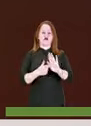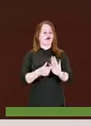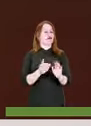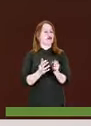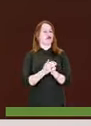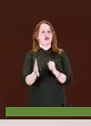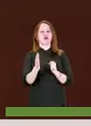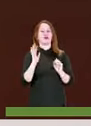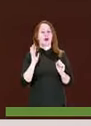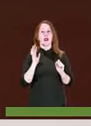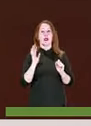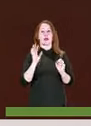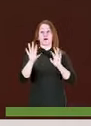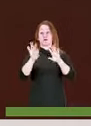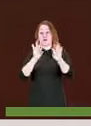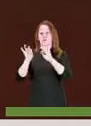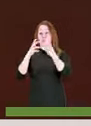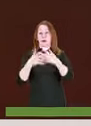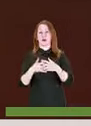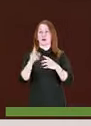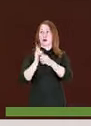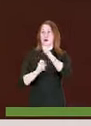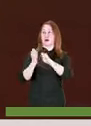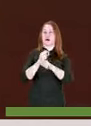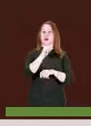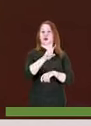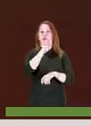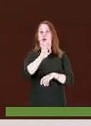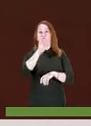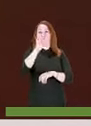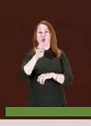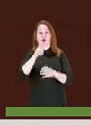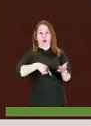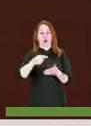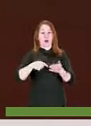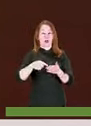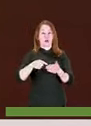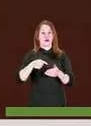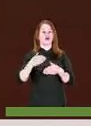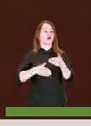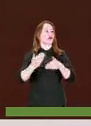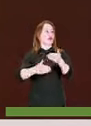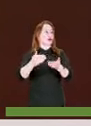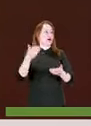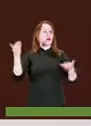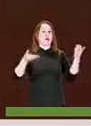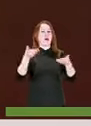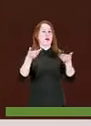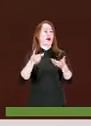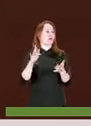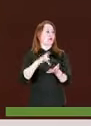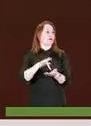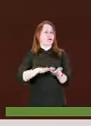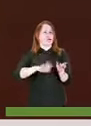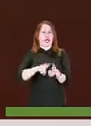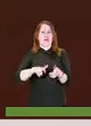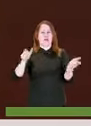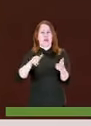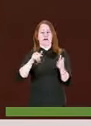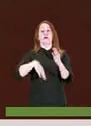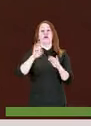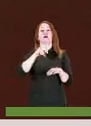empresas. El año pasado adjudicamos 139 contratos en procesos licitatorios con amplia participación. Más de